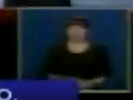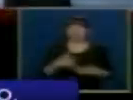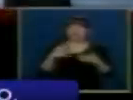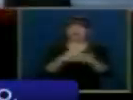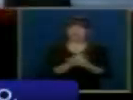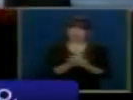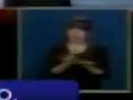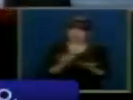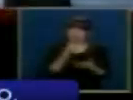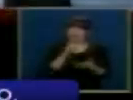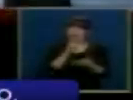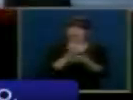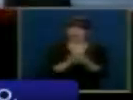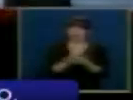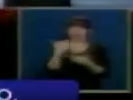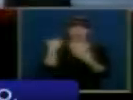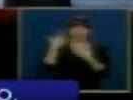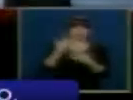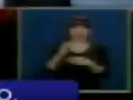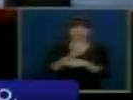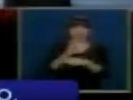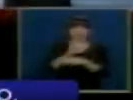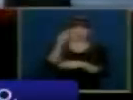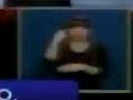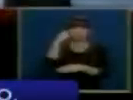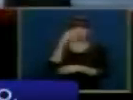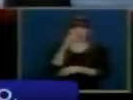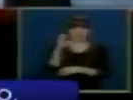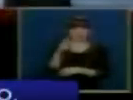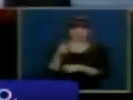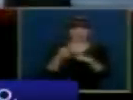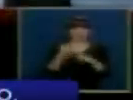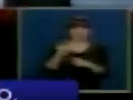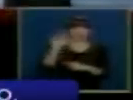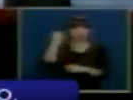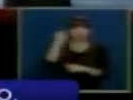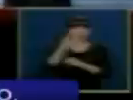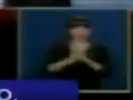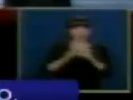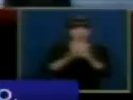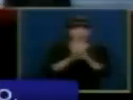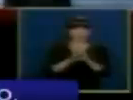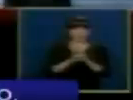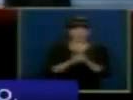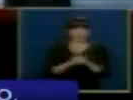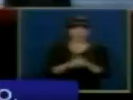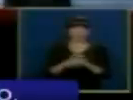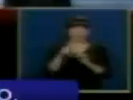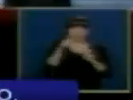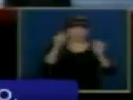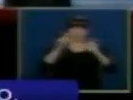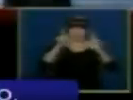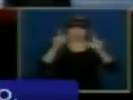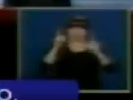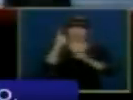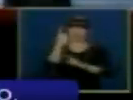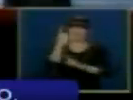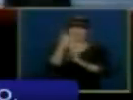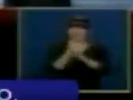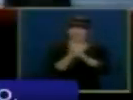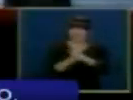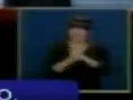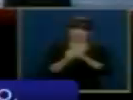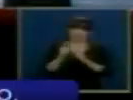Lamentablemente es así como viene funcionando el Estado costarricense desde hace mucho tiempo, con una impresionante falta de capacidad de